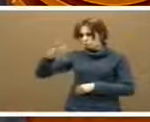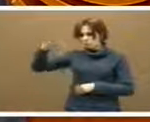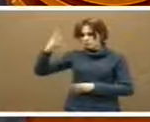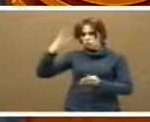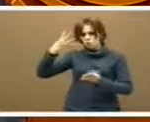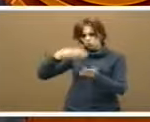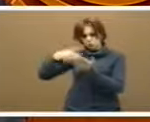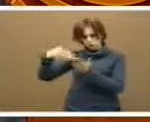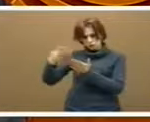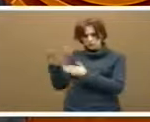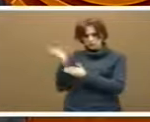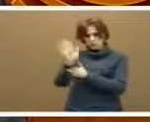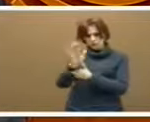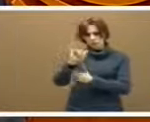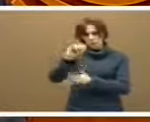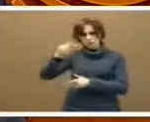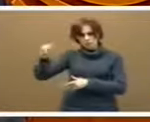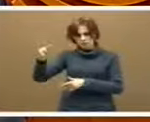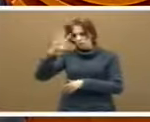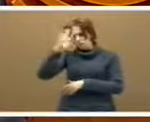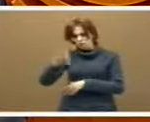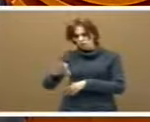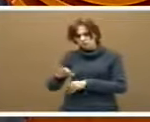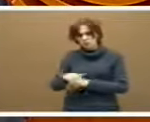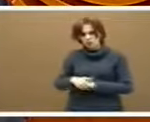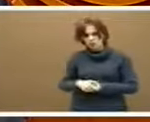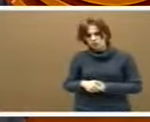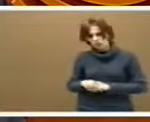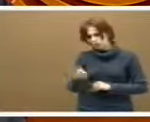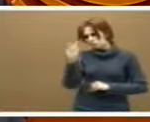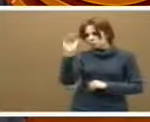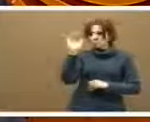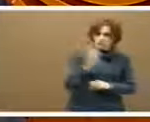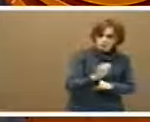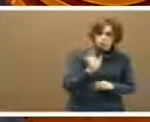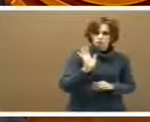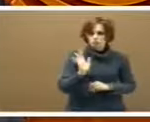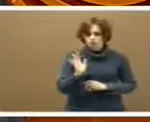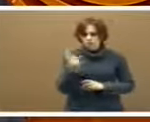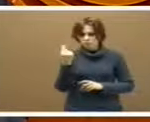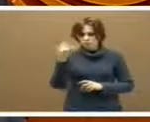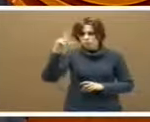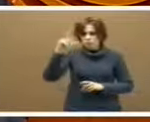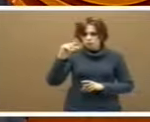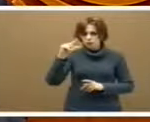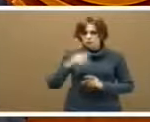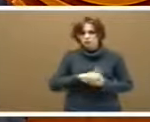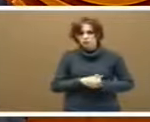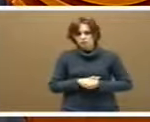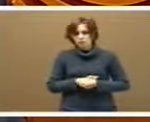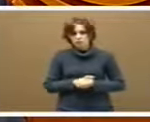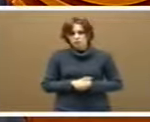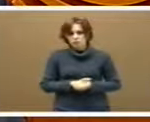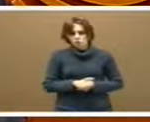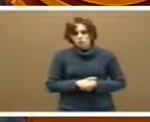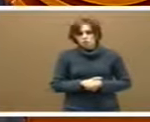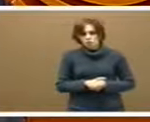4 millones, y lo que ha hecho Izquierda Unida es menor en cantidad, me parece. Nosotros estamos